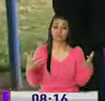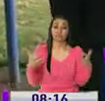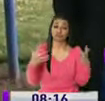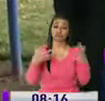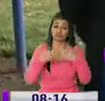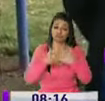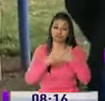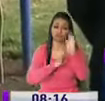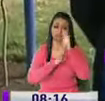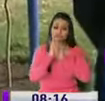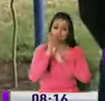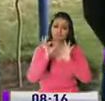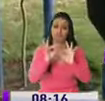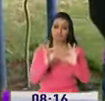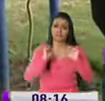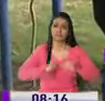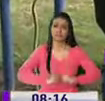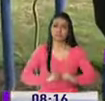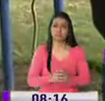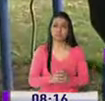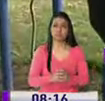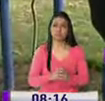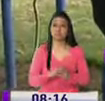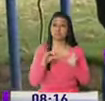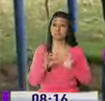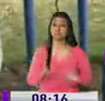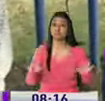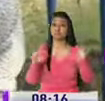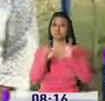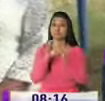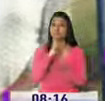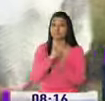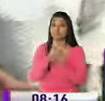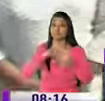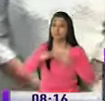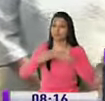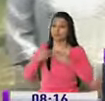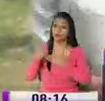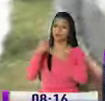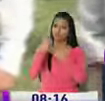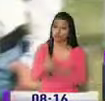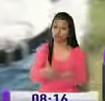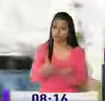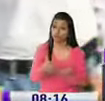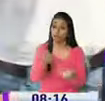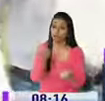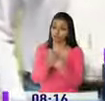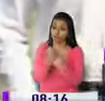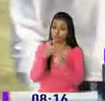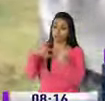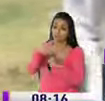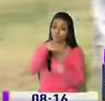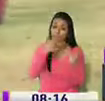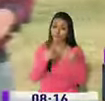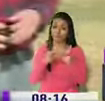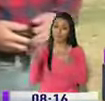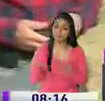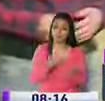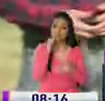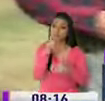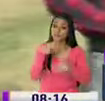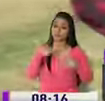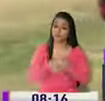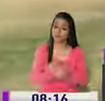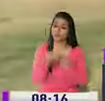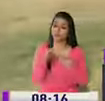poder desarrollarnos de una mejor manera. Es importante esto porque también la comunidad les ayuda a ustedes a trabajar en pro del parque y el evento que se realiza mañana